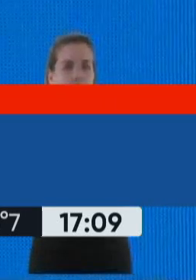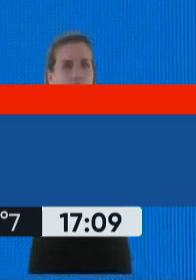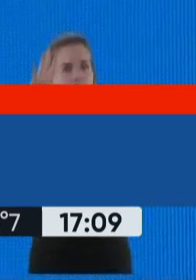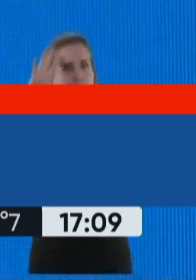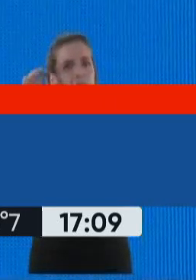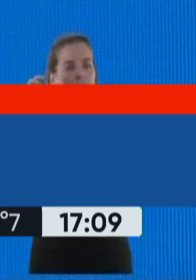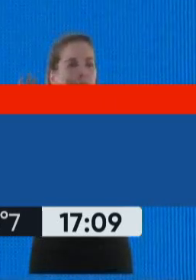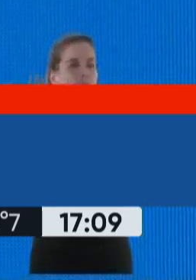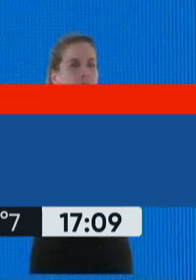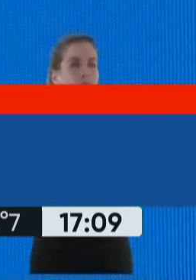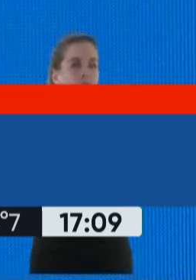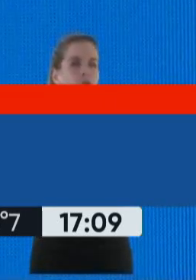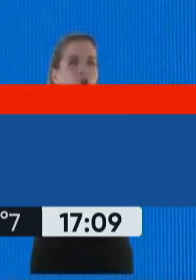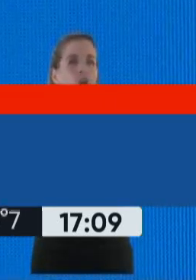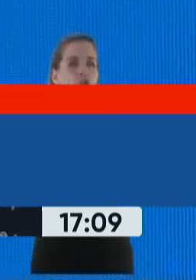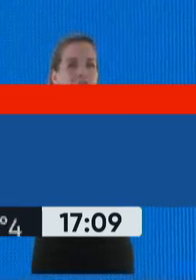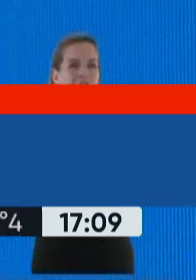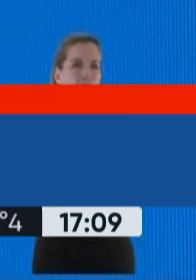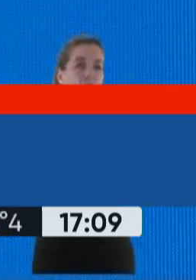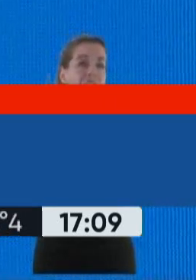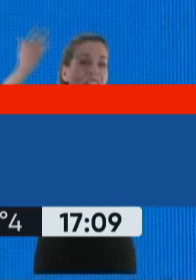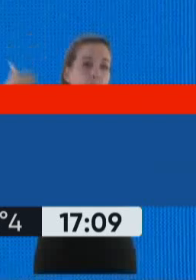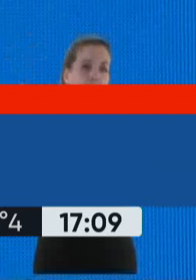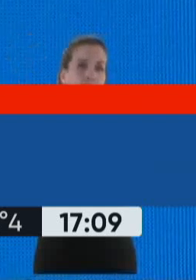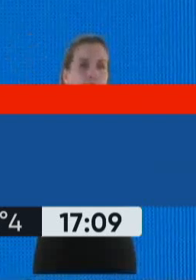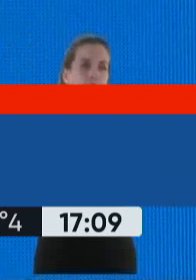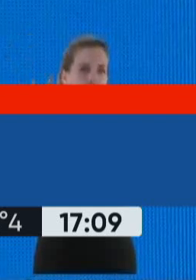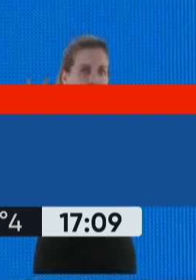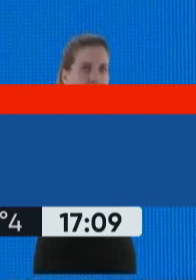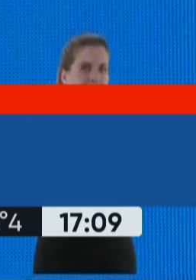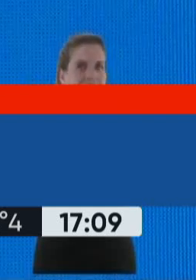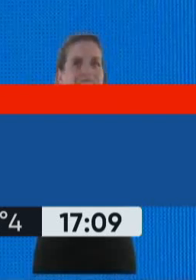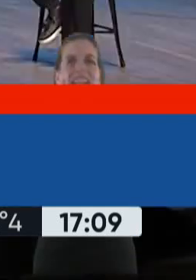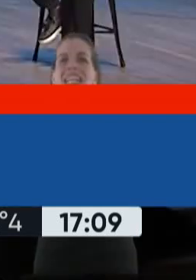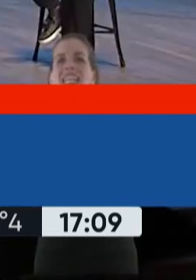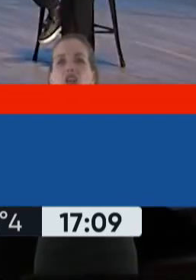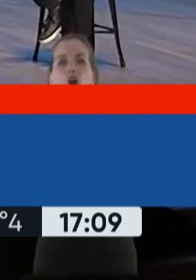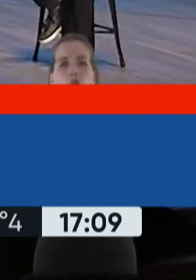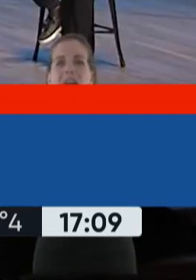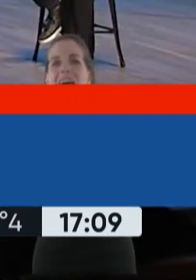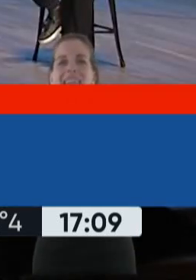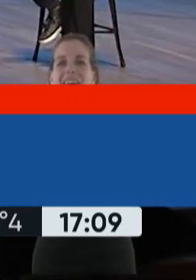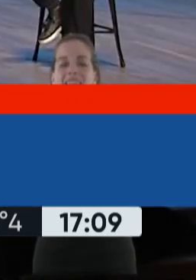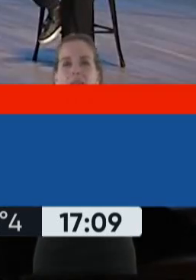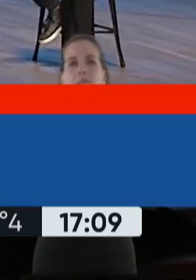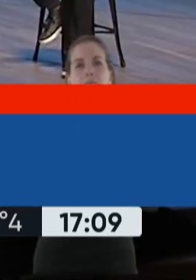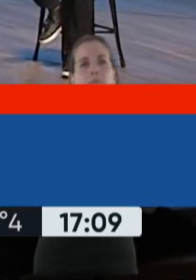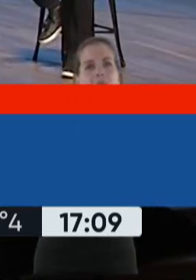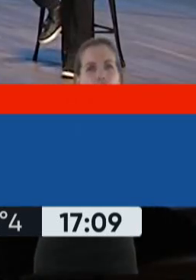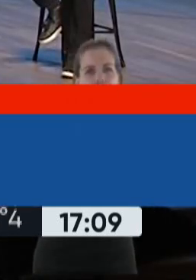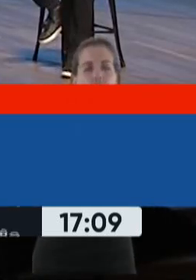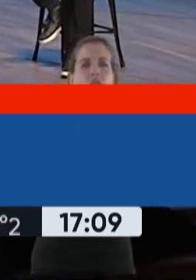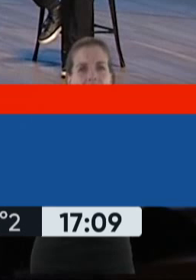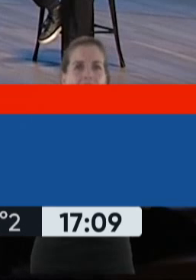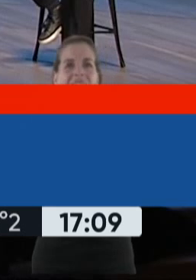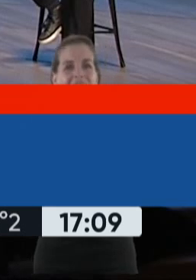de la pandemia, cuando los momentos eran más duros, un día Lito me contó que estaba tocando acá y vine, creo que fue en